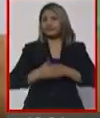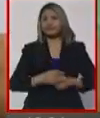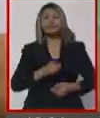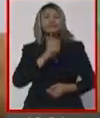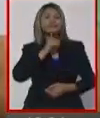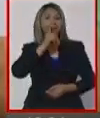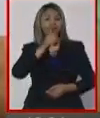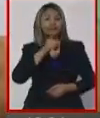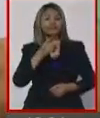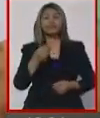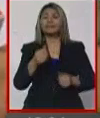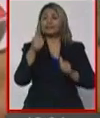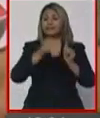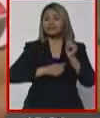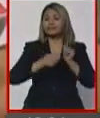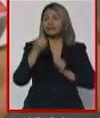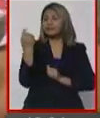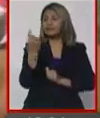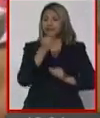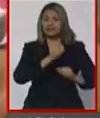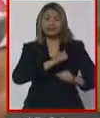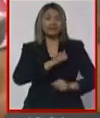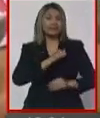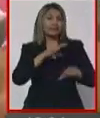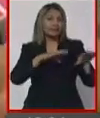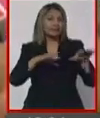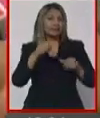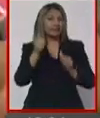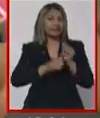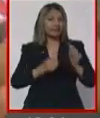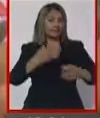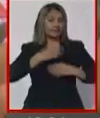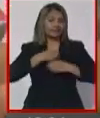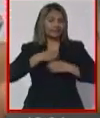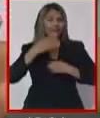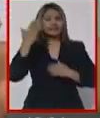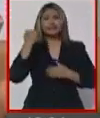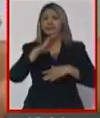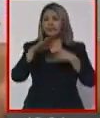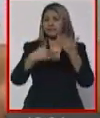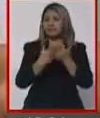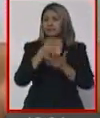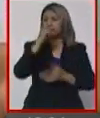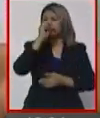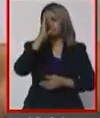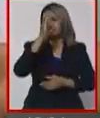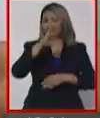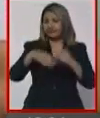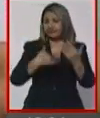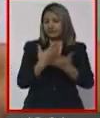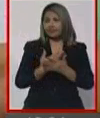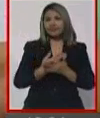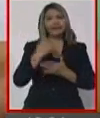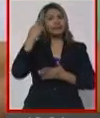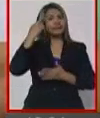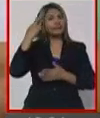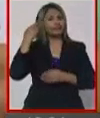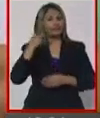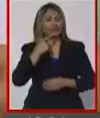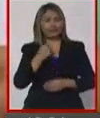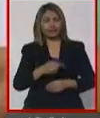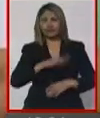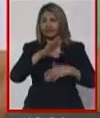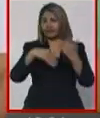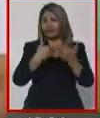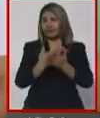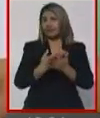Con seguridad que estaremos en cada una de las actividades y en cada una de las protestas, con toda la firmeza, con todos los argumentos, pero además de